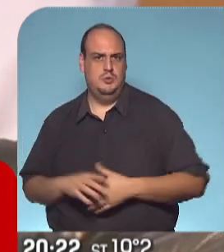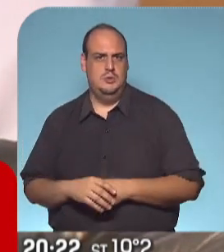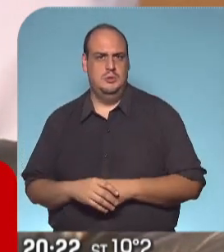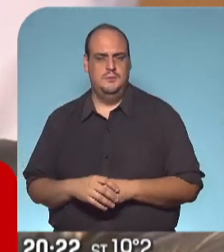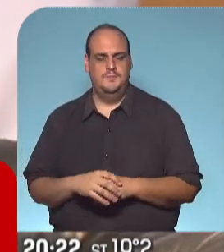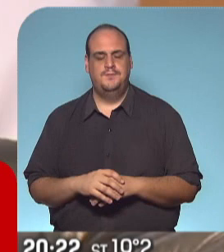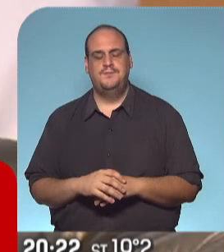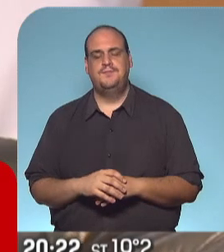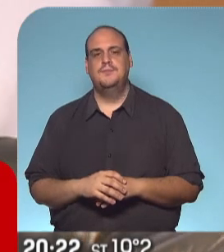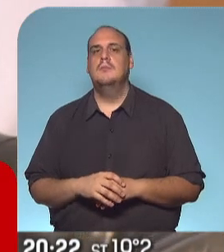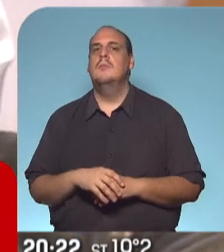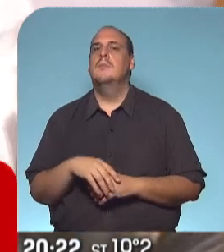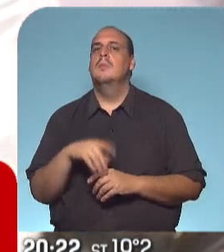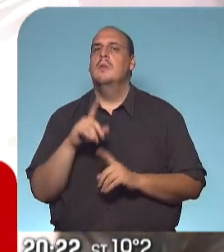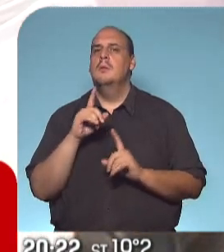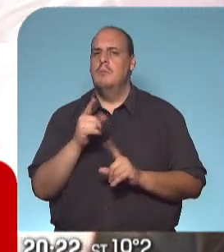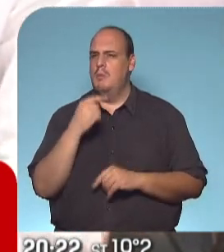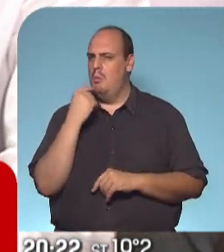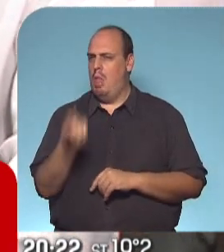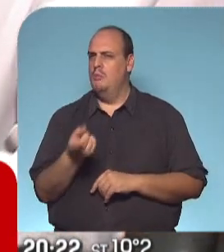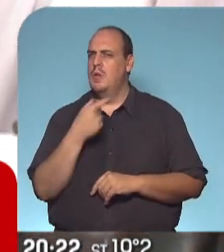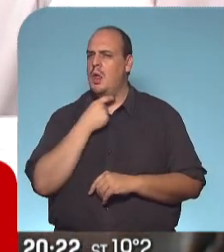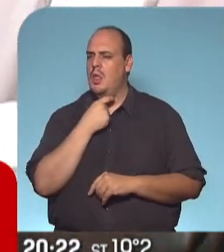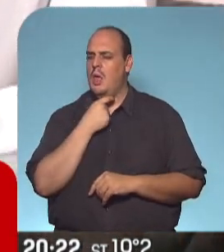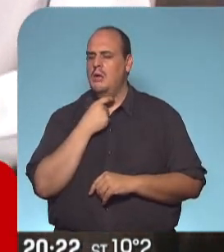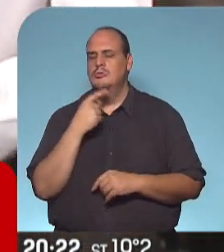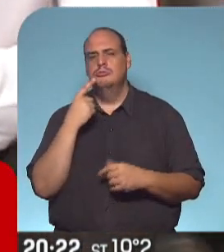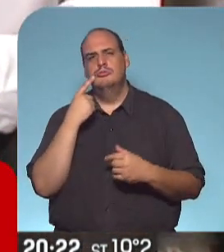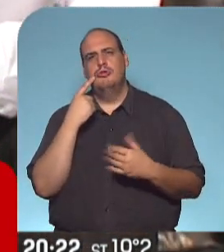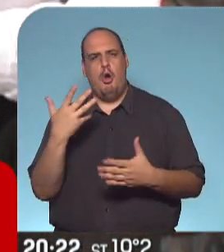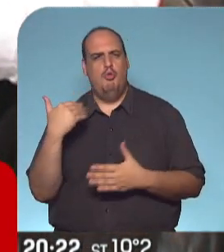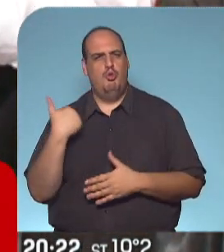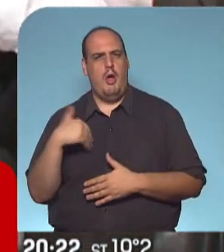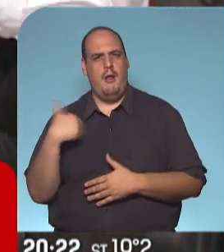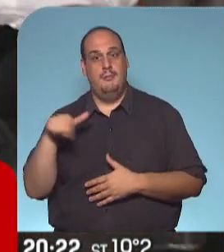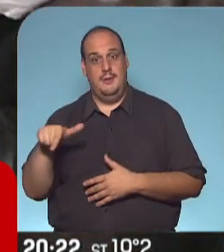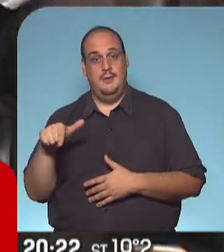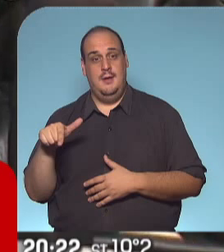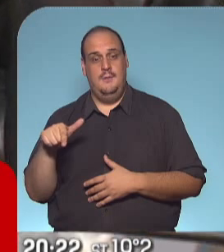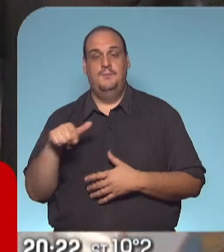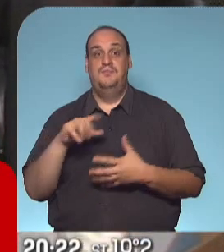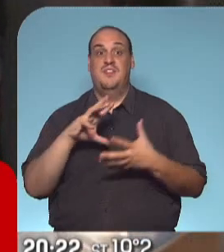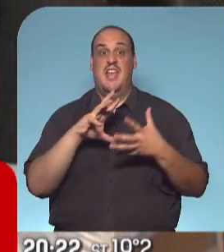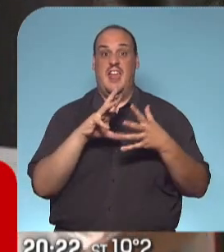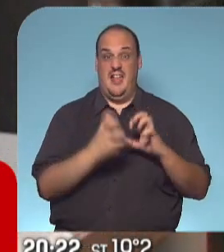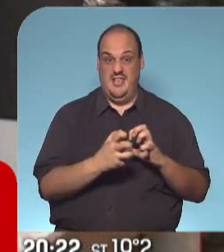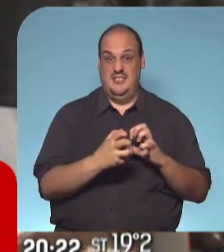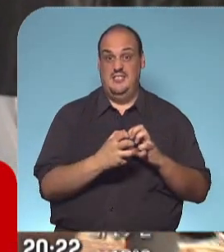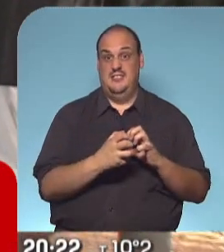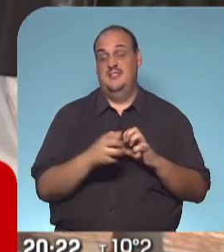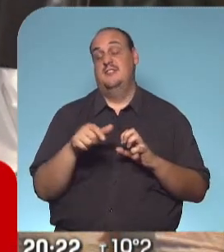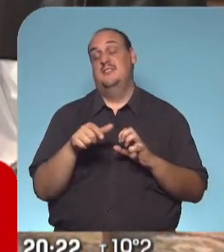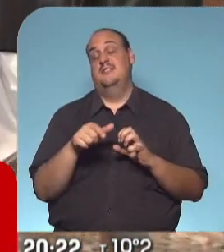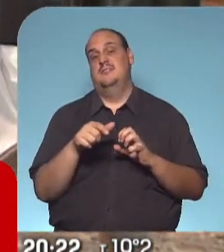es el coronavirus. Precisamente en ese punto quería preguntarle, obviamente Argentina está enfrentando una crisis sobre otra crisis, una crisis recesiva